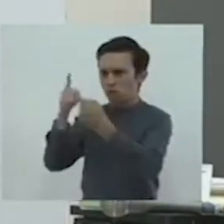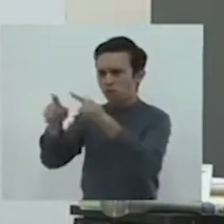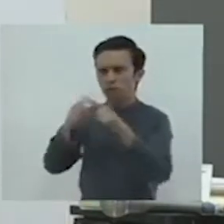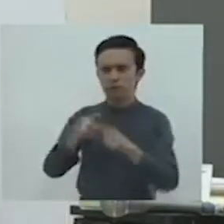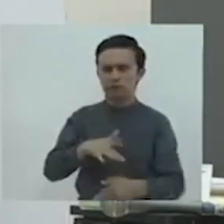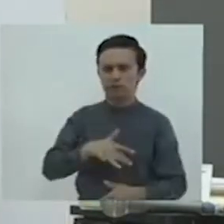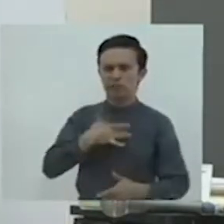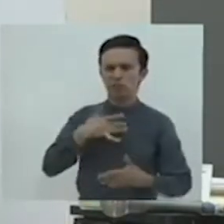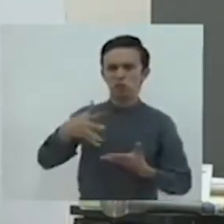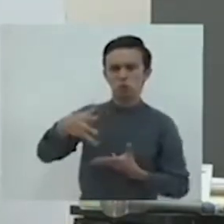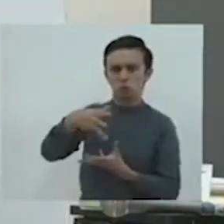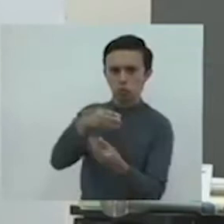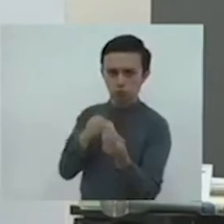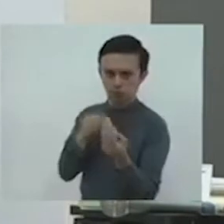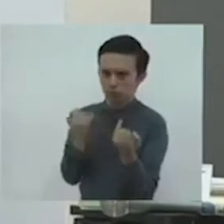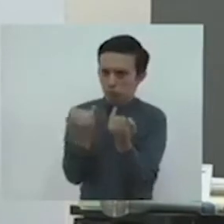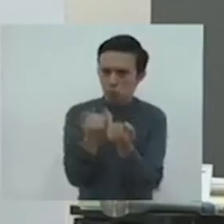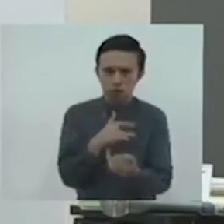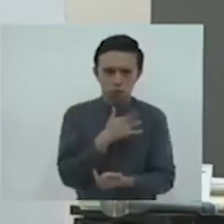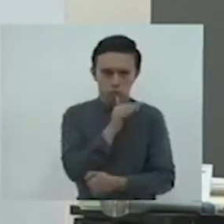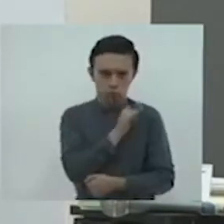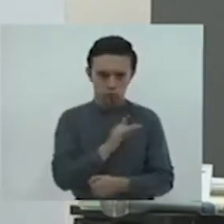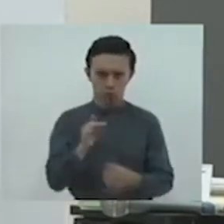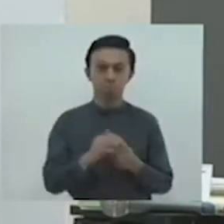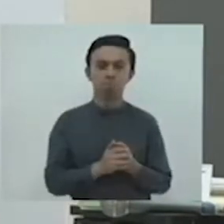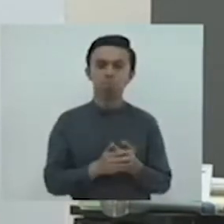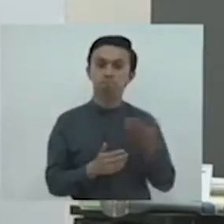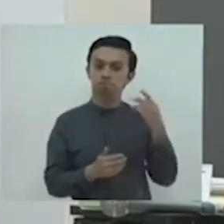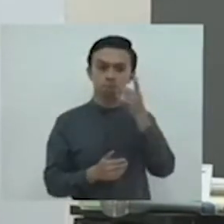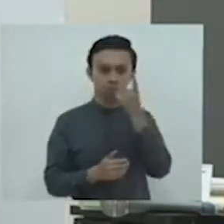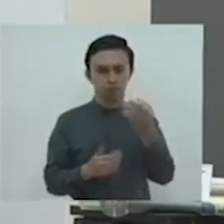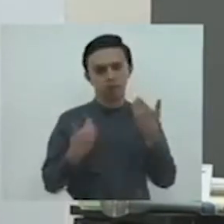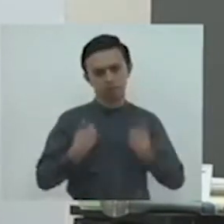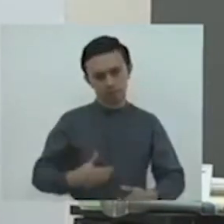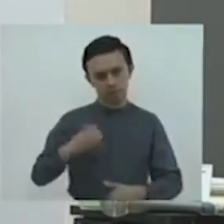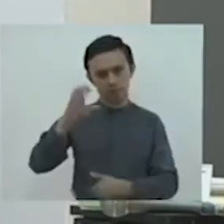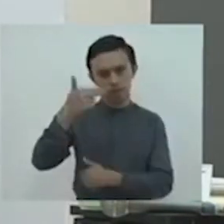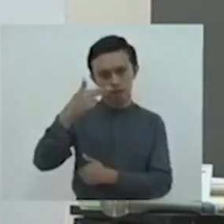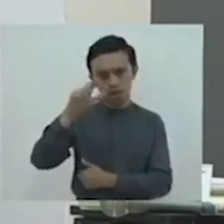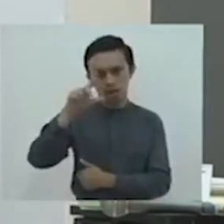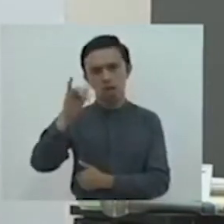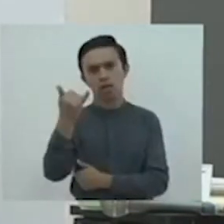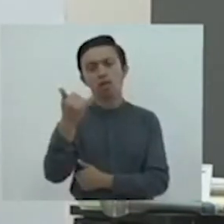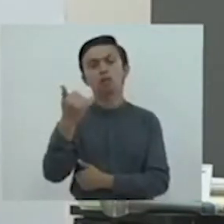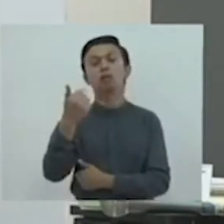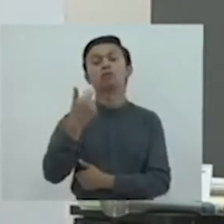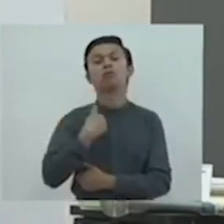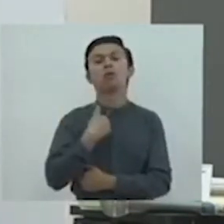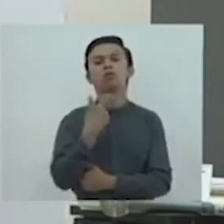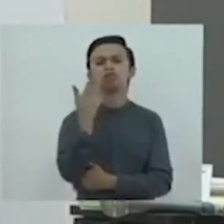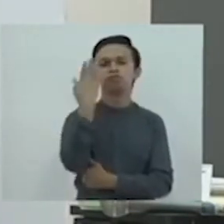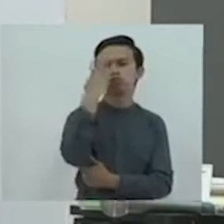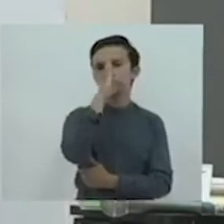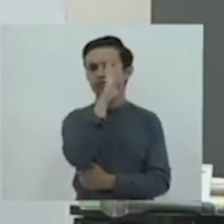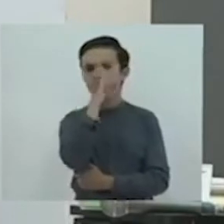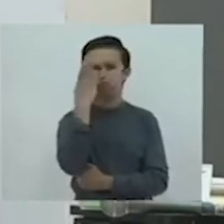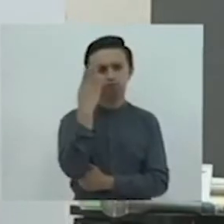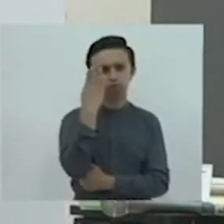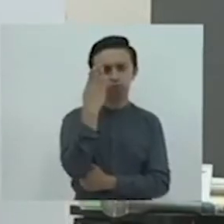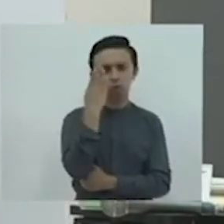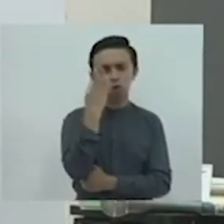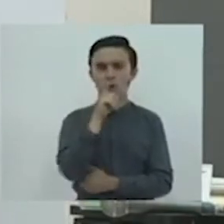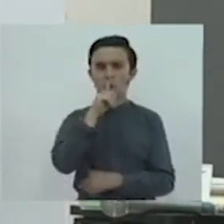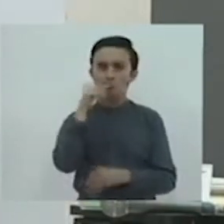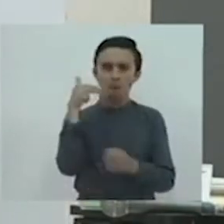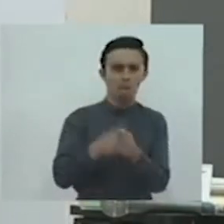que viene de un proceso complicado en su vida, lo vuelvo a repetir, era un chofer de un taxi van que estuvo inmiscuido